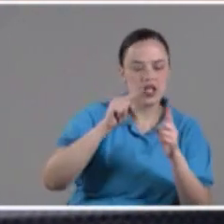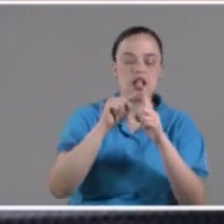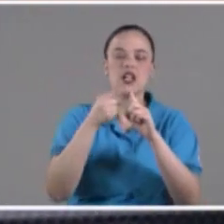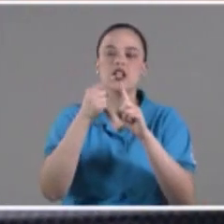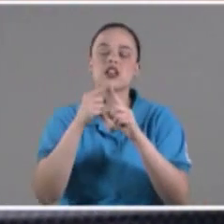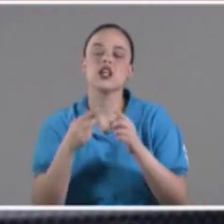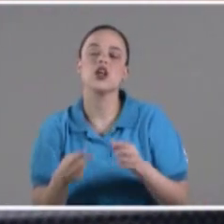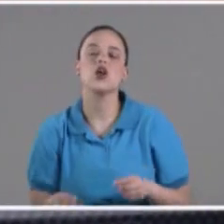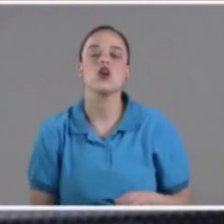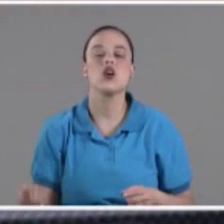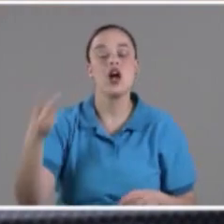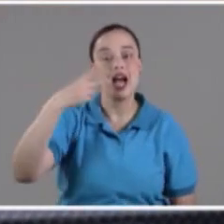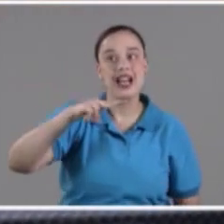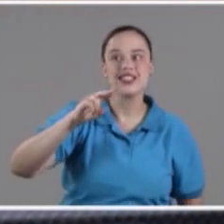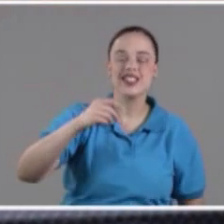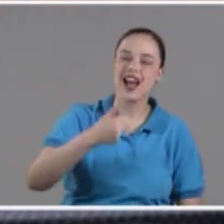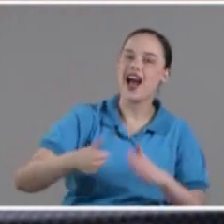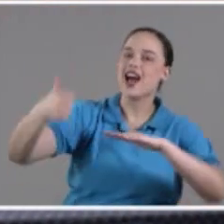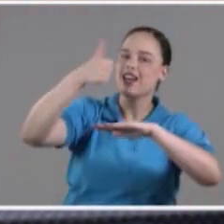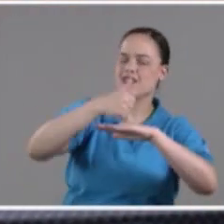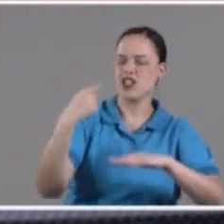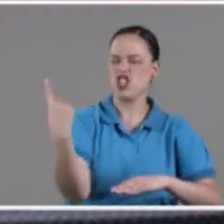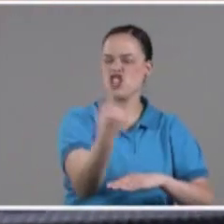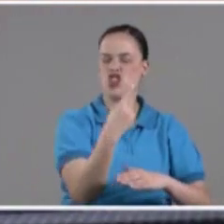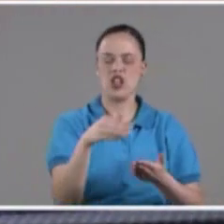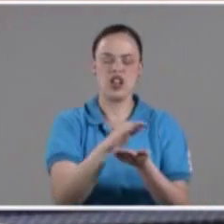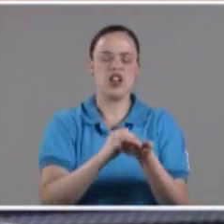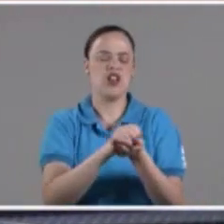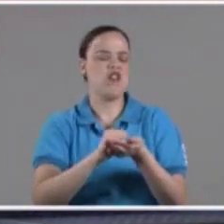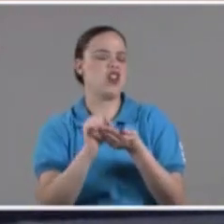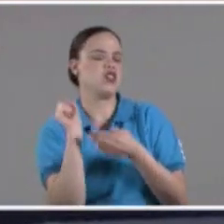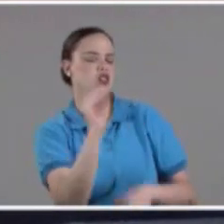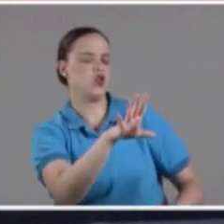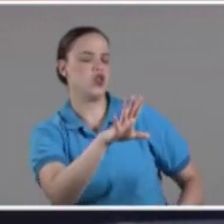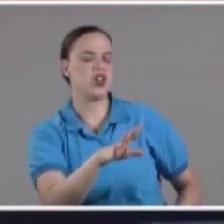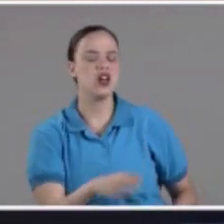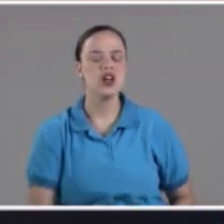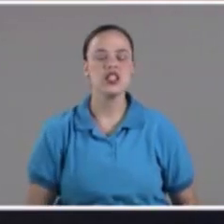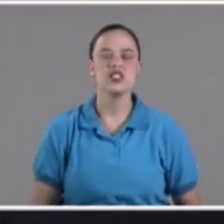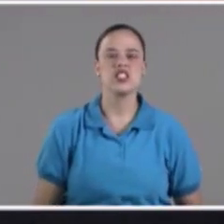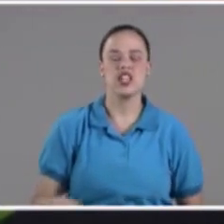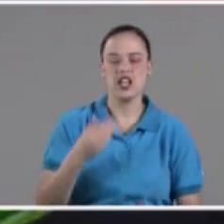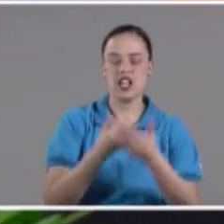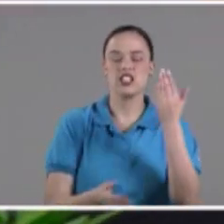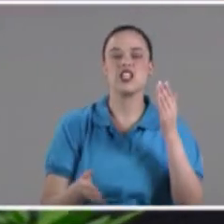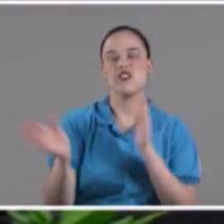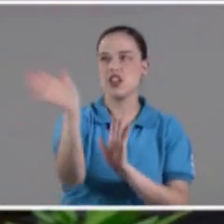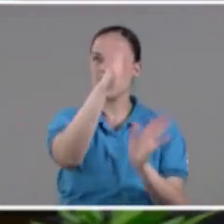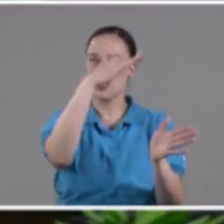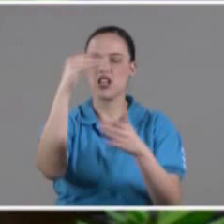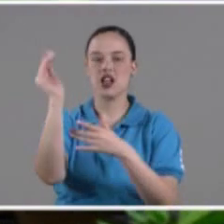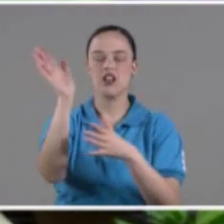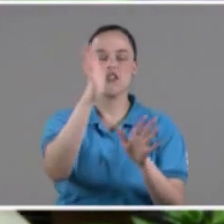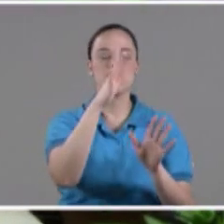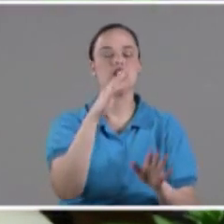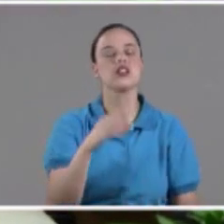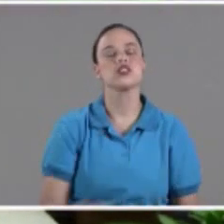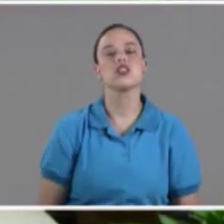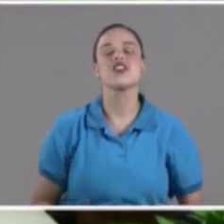toda la basura se vaya por el viento hermano dale un aplauso Arre bendito